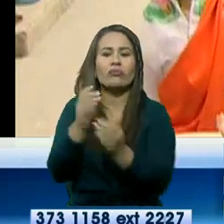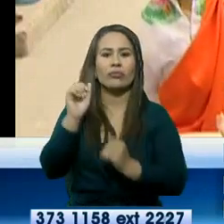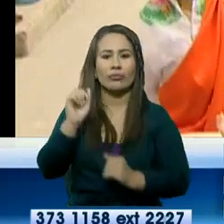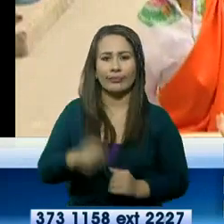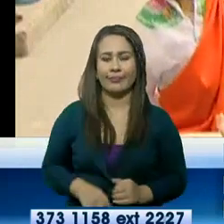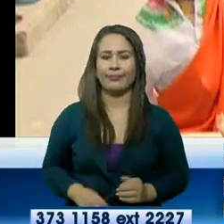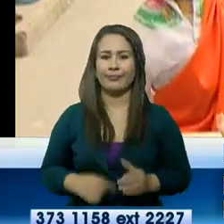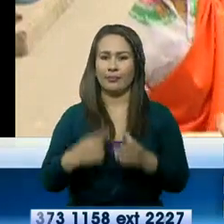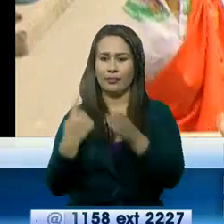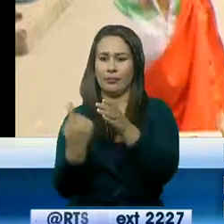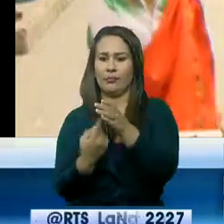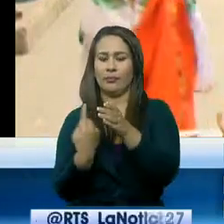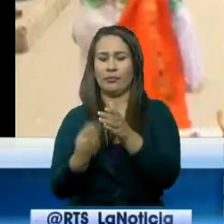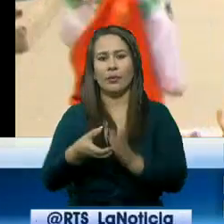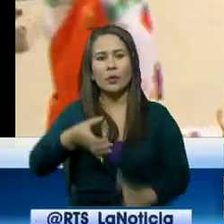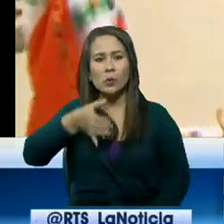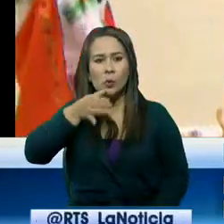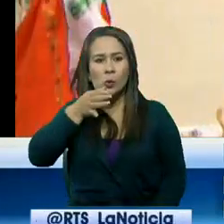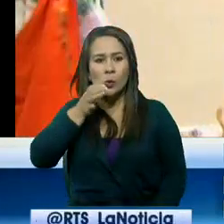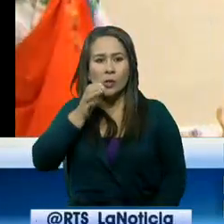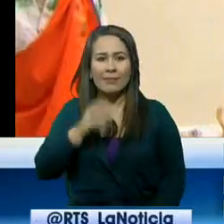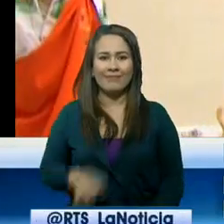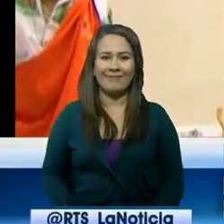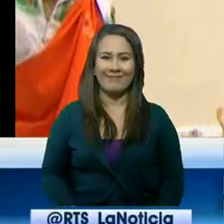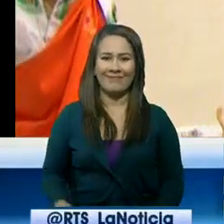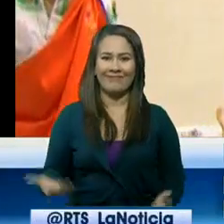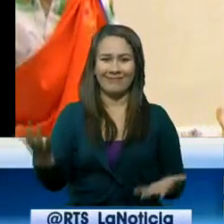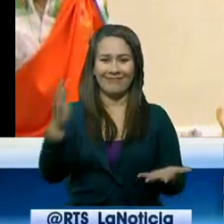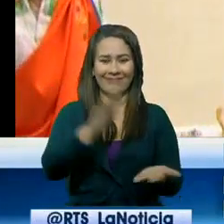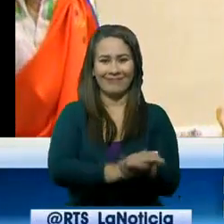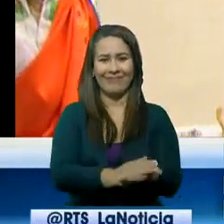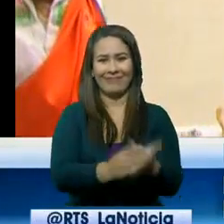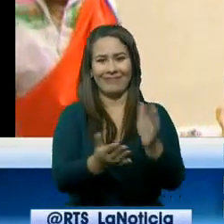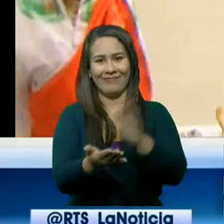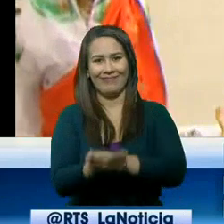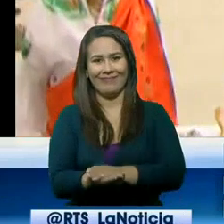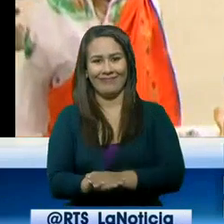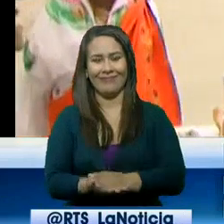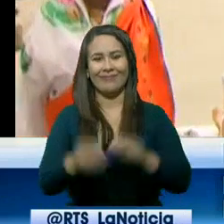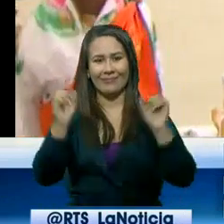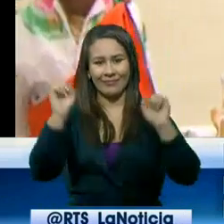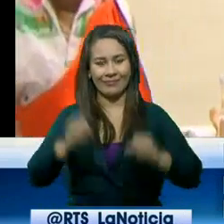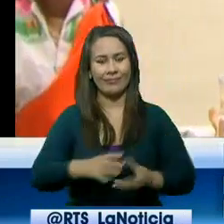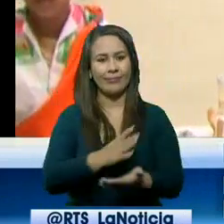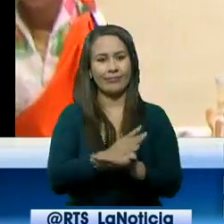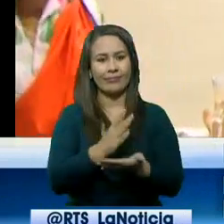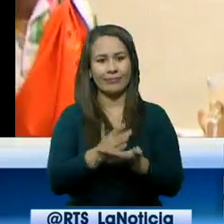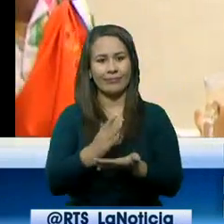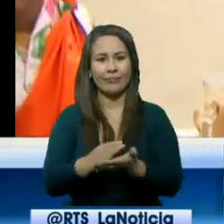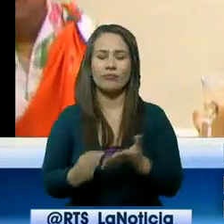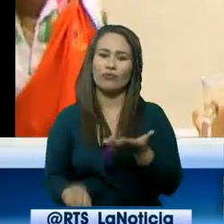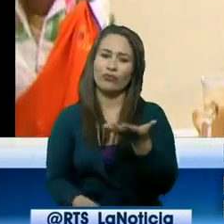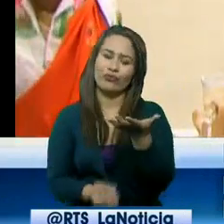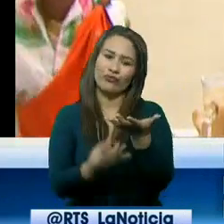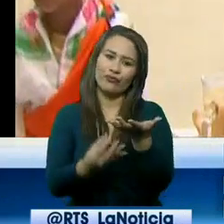que se salga de ahí. Y ahí se le trae y se concentra, sino se le cocina y le a servir igual